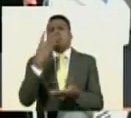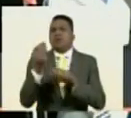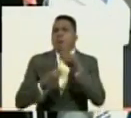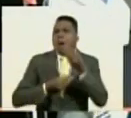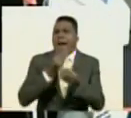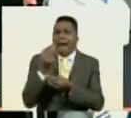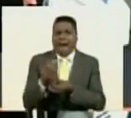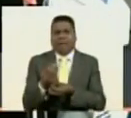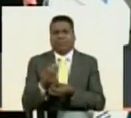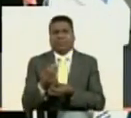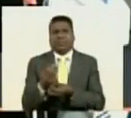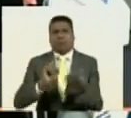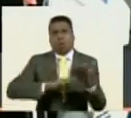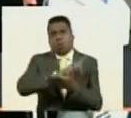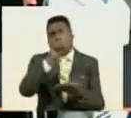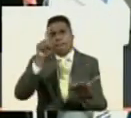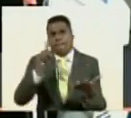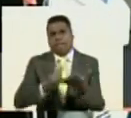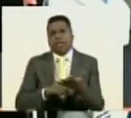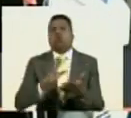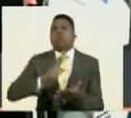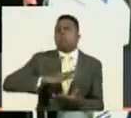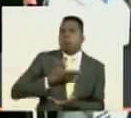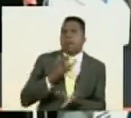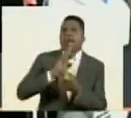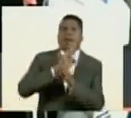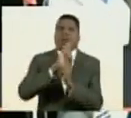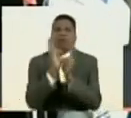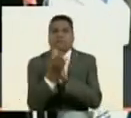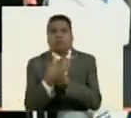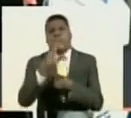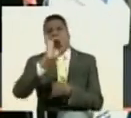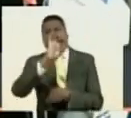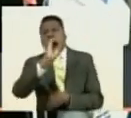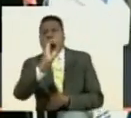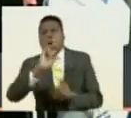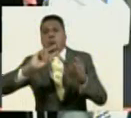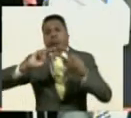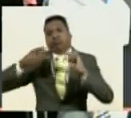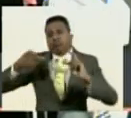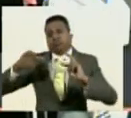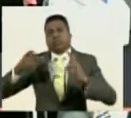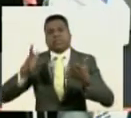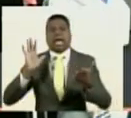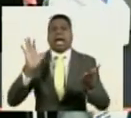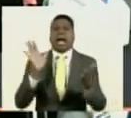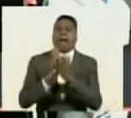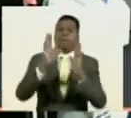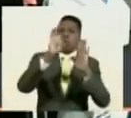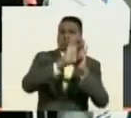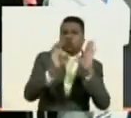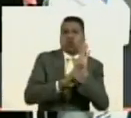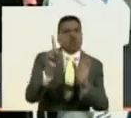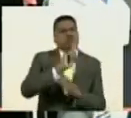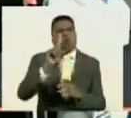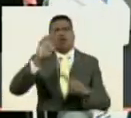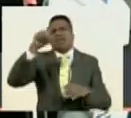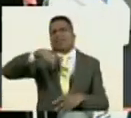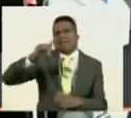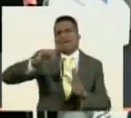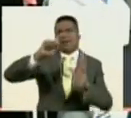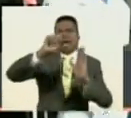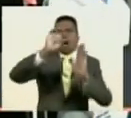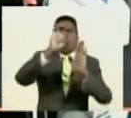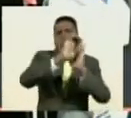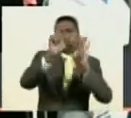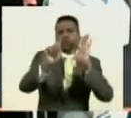cumplimiento puede haber reformas o enmiendas, pero no hace falta una constituyente para